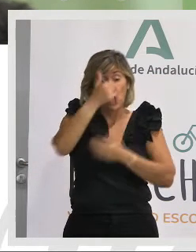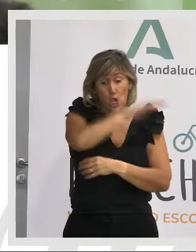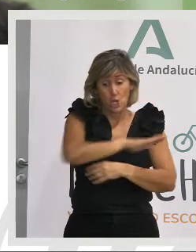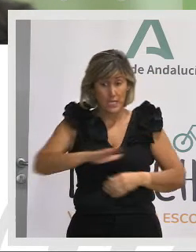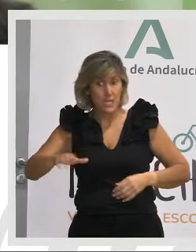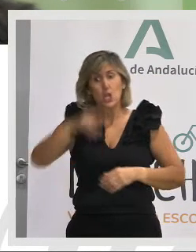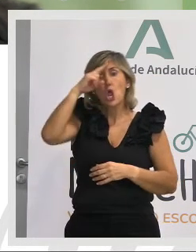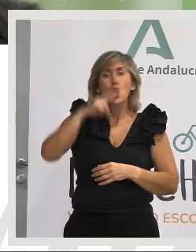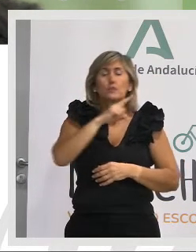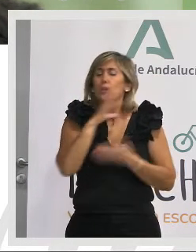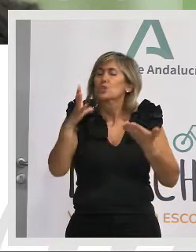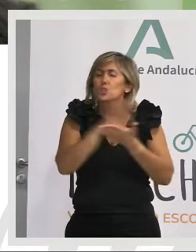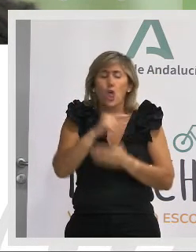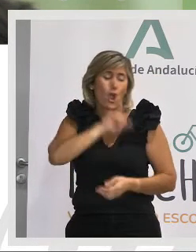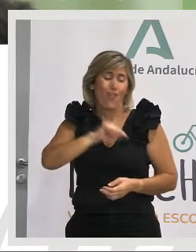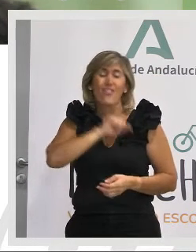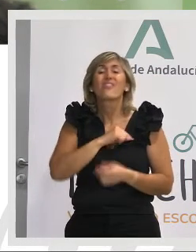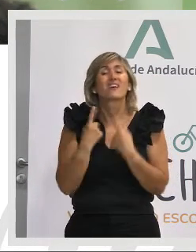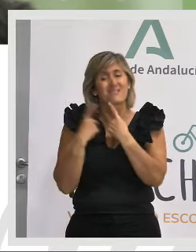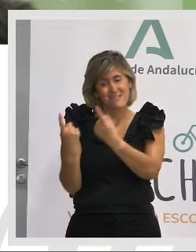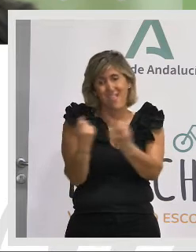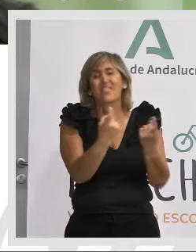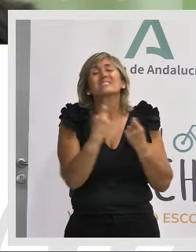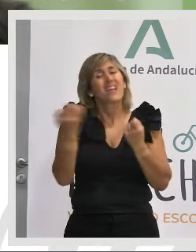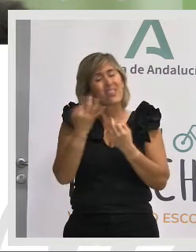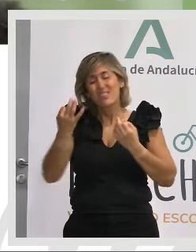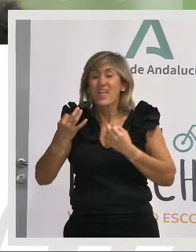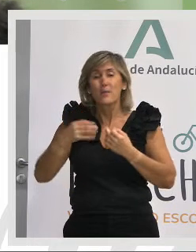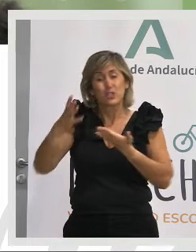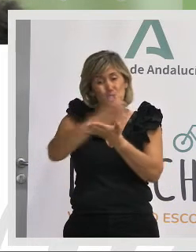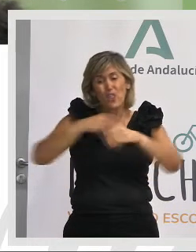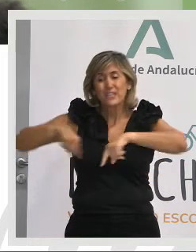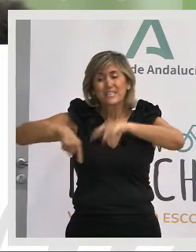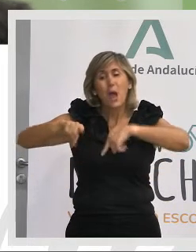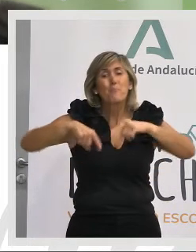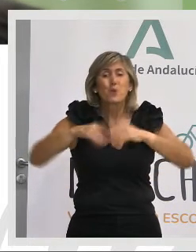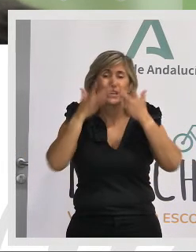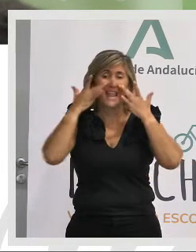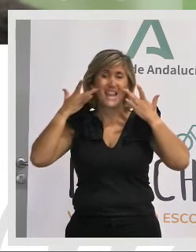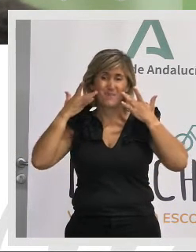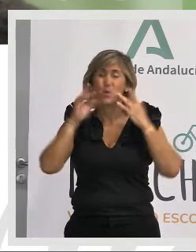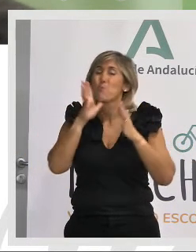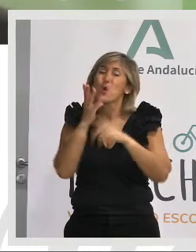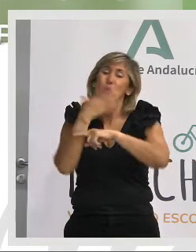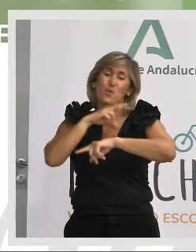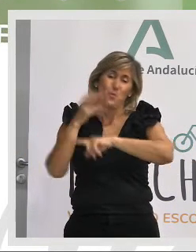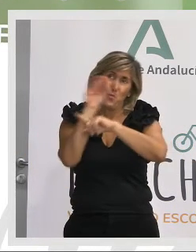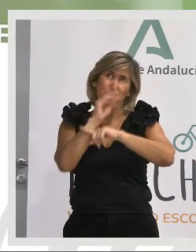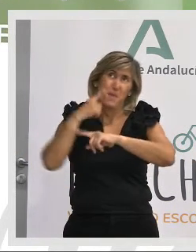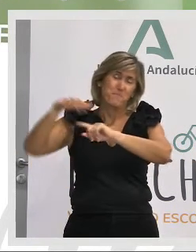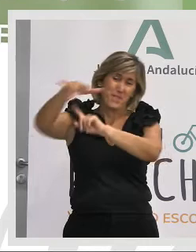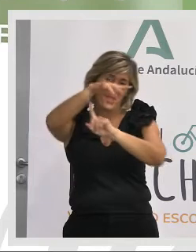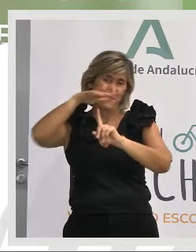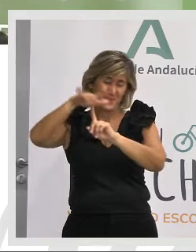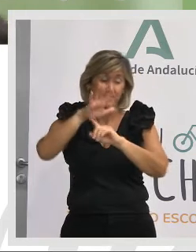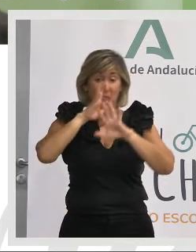muy concienciados con la necesidad de una movilidad sostenible y el cuidado del medio ambiente. Vamos a conocerlo un poquito más